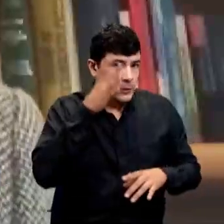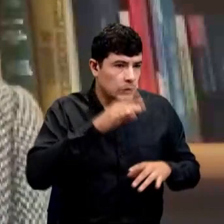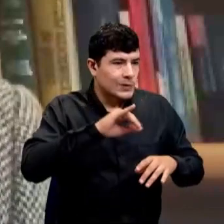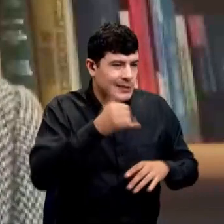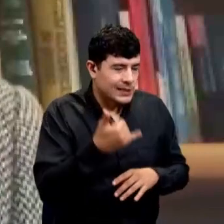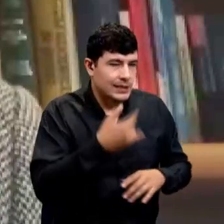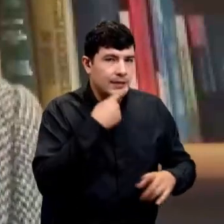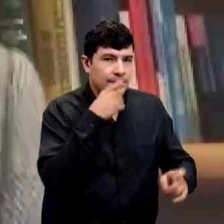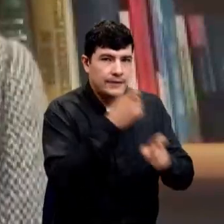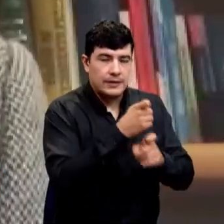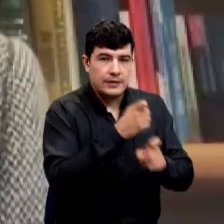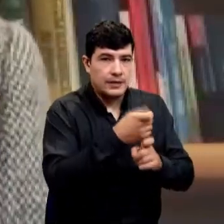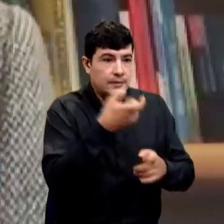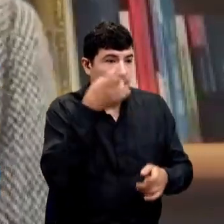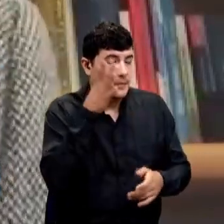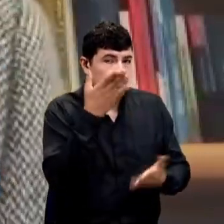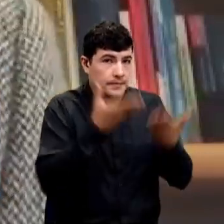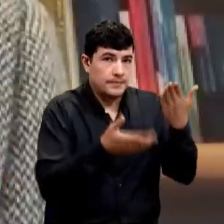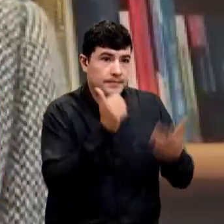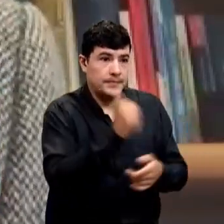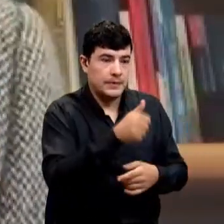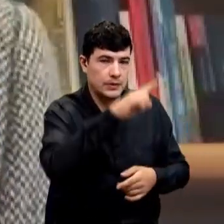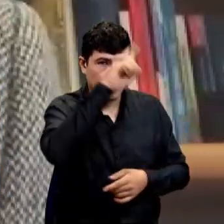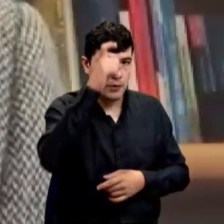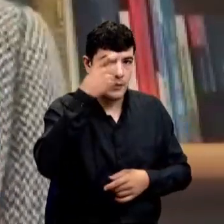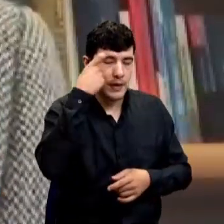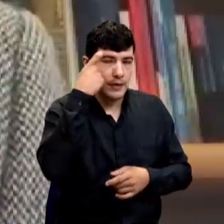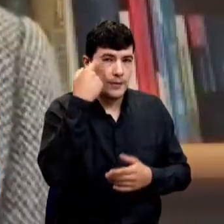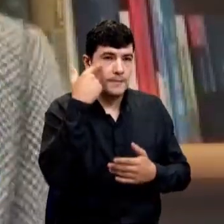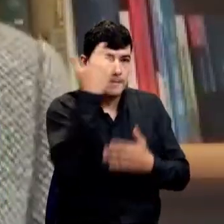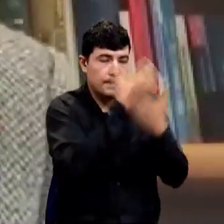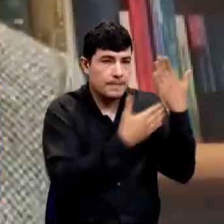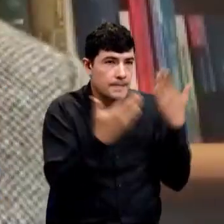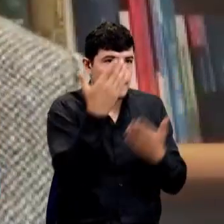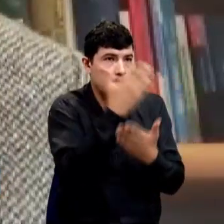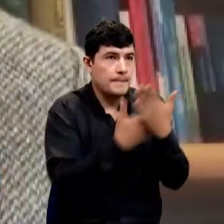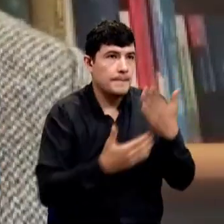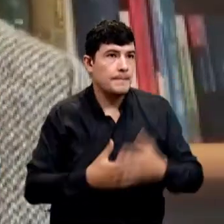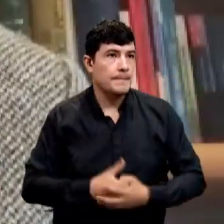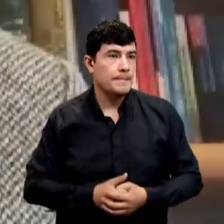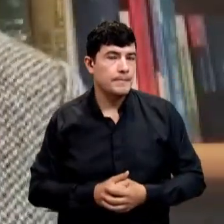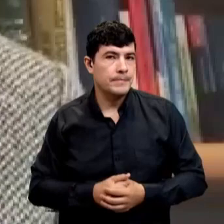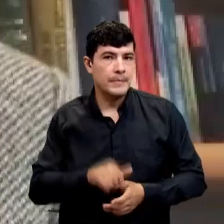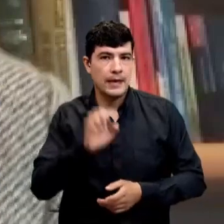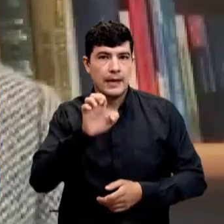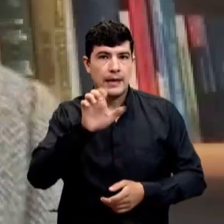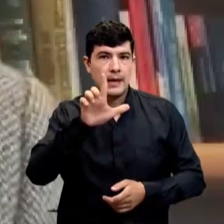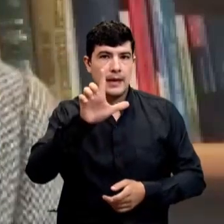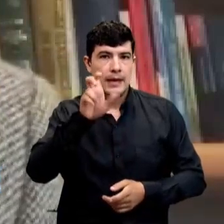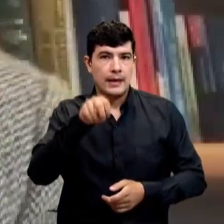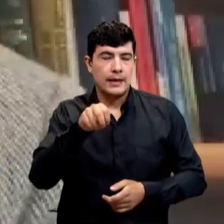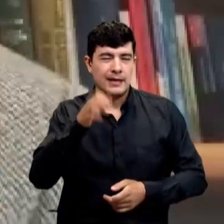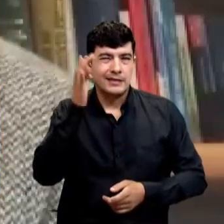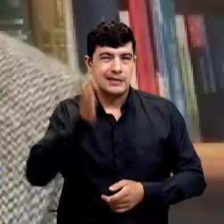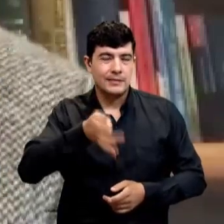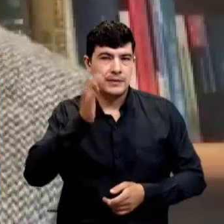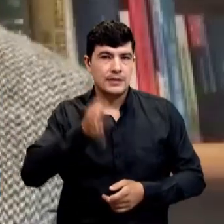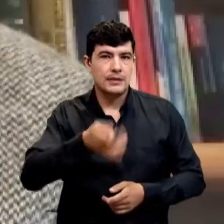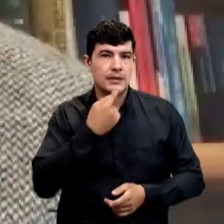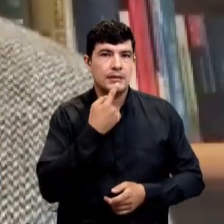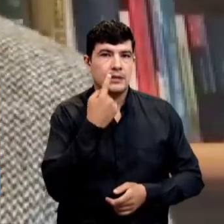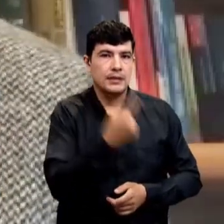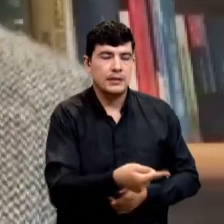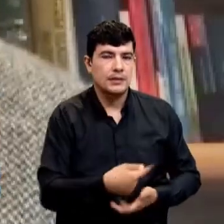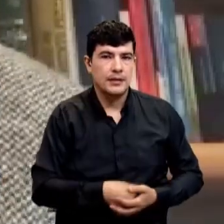medida en que el ELN piense que no lo pueden comparar con los paramilitares. El ELN siempre ha dicho que ellos